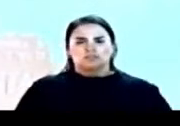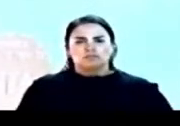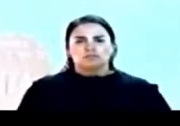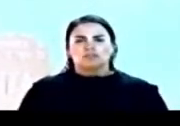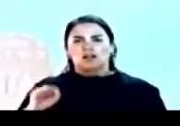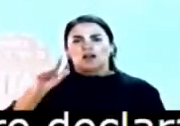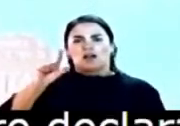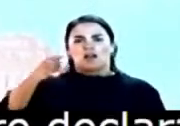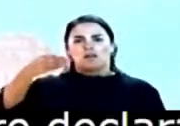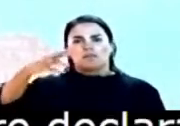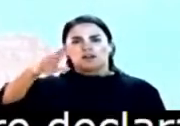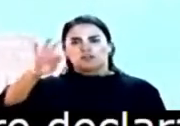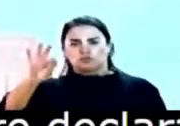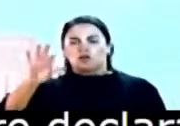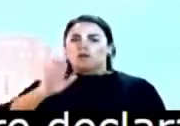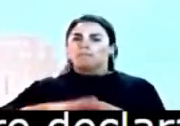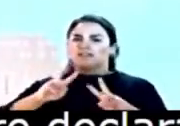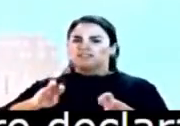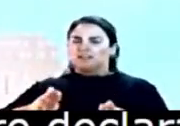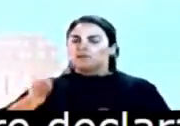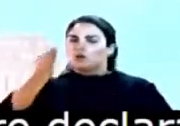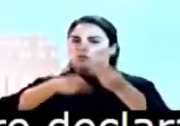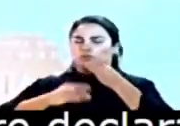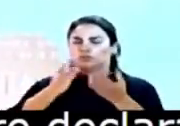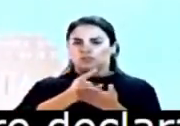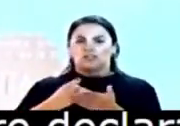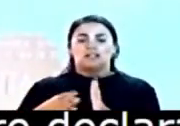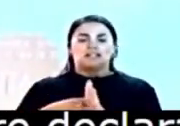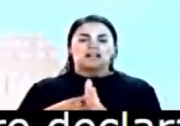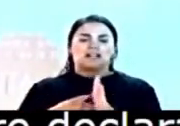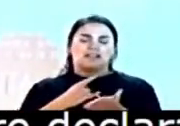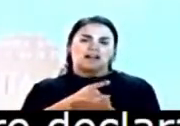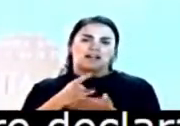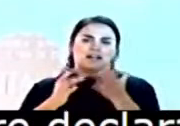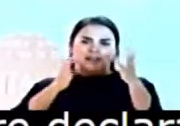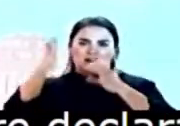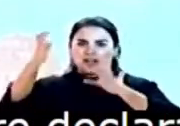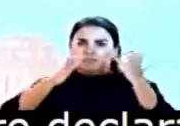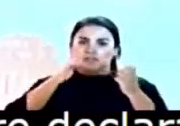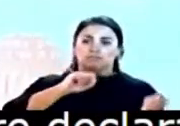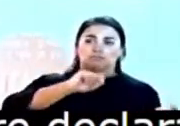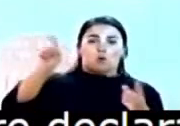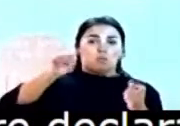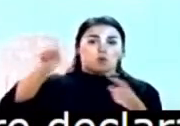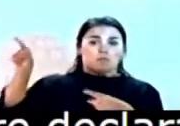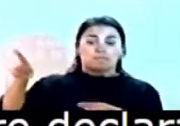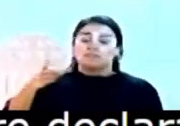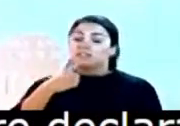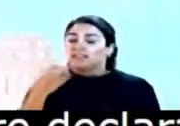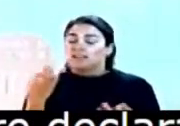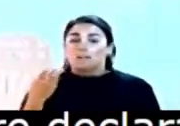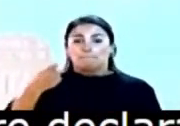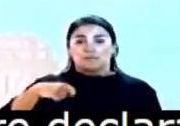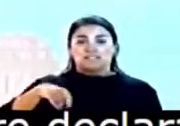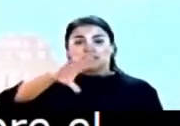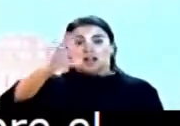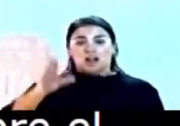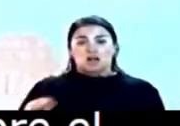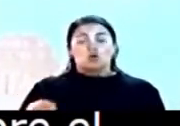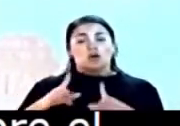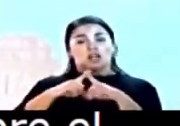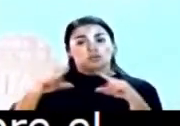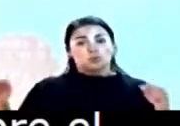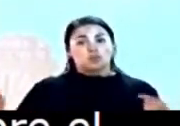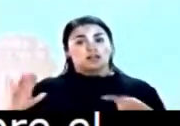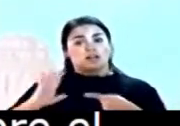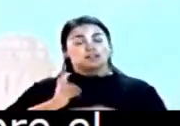Garzón, sobre el consumo de carne y la calidad de carne de ganadería que se exporta? Dice que los presidentes de Aragón, Asturias y Castilla-La